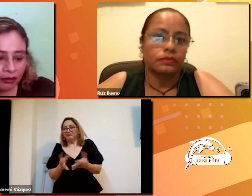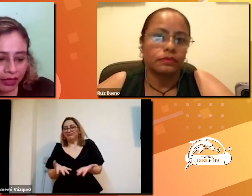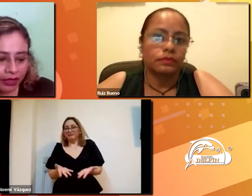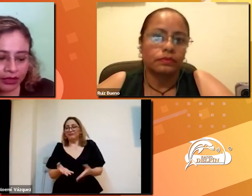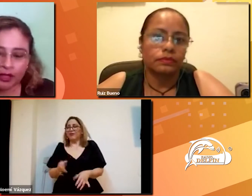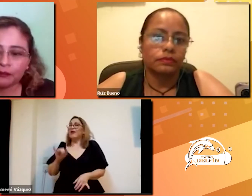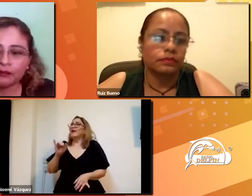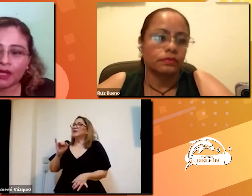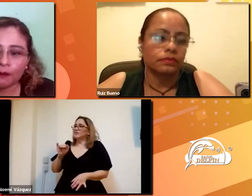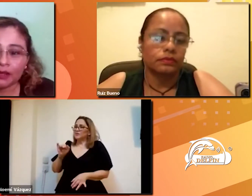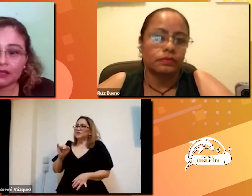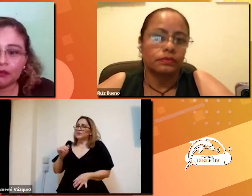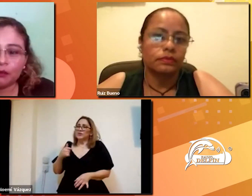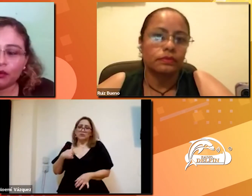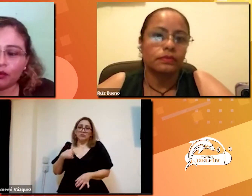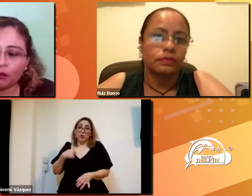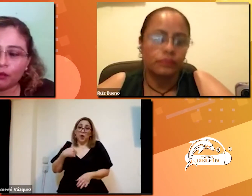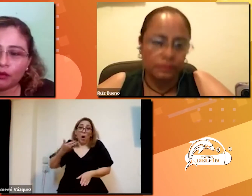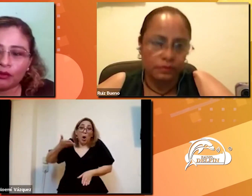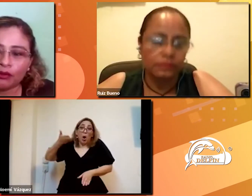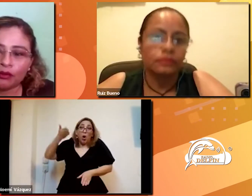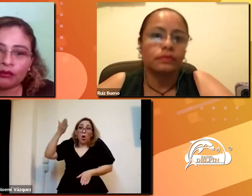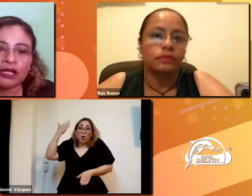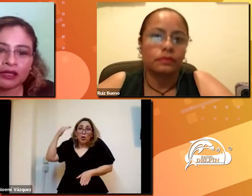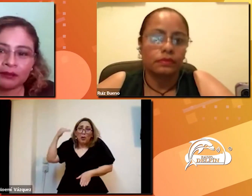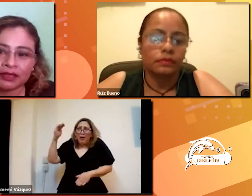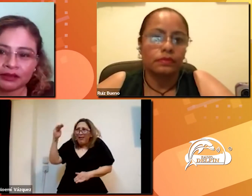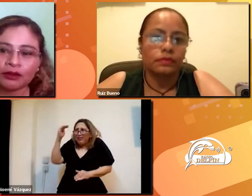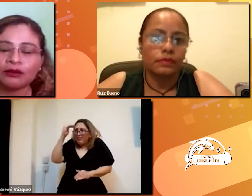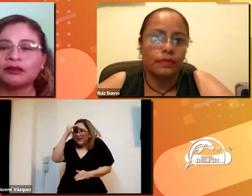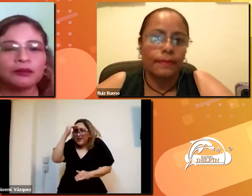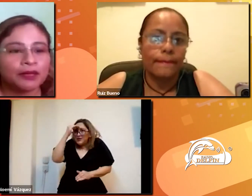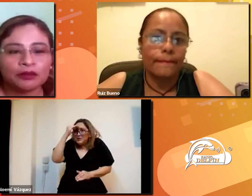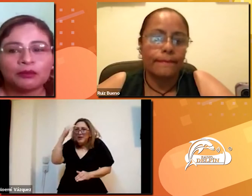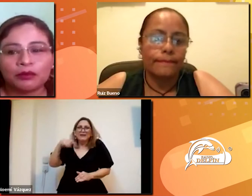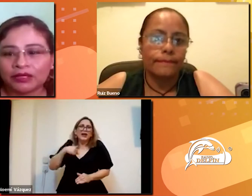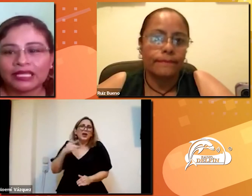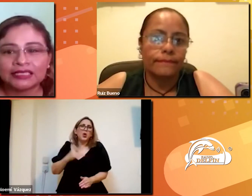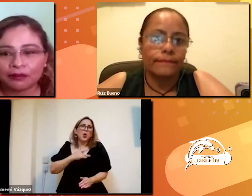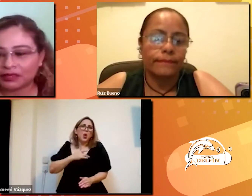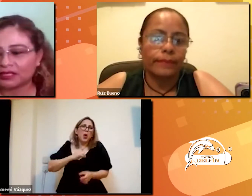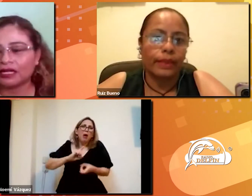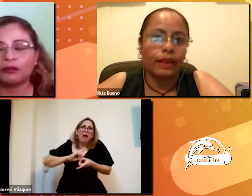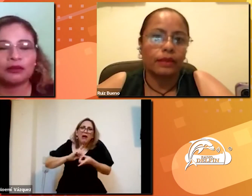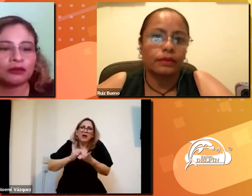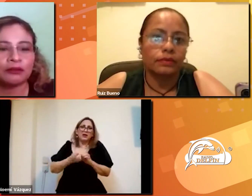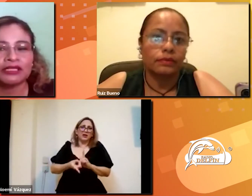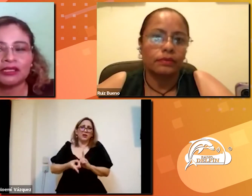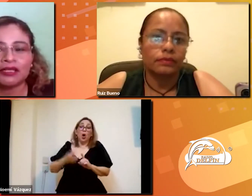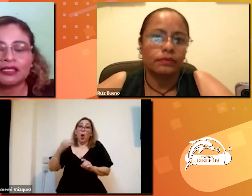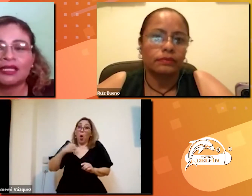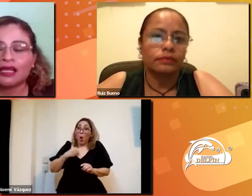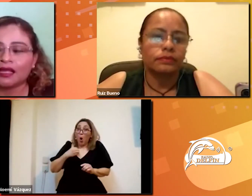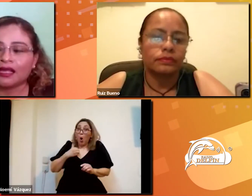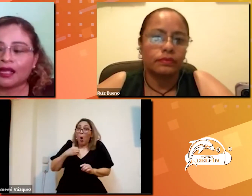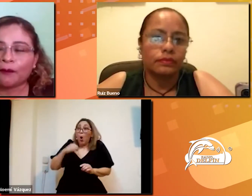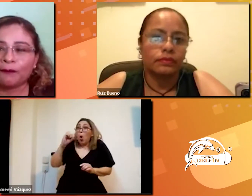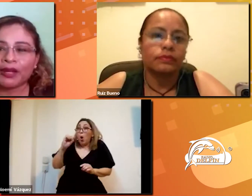nunca me imaginé pasar por una depresión y menos por una discapacidad, como tú lo